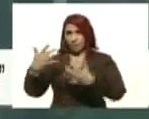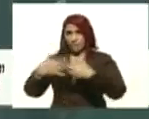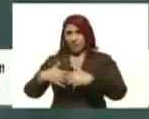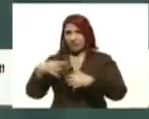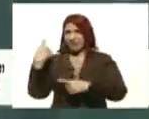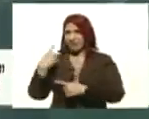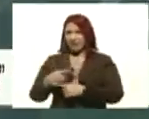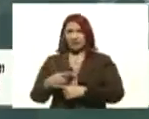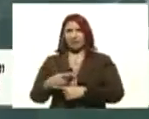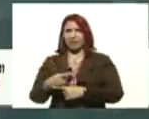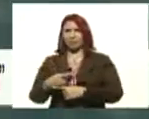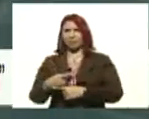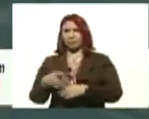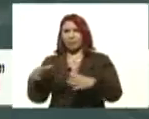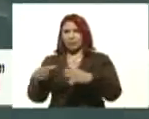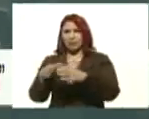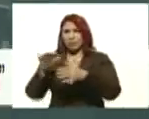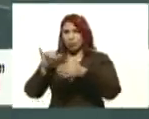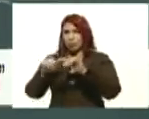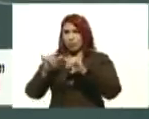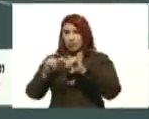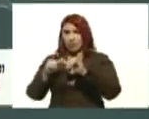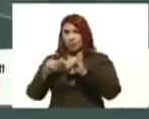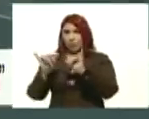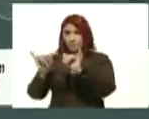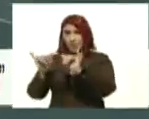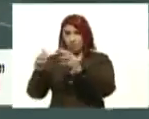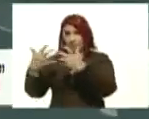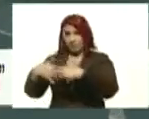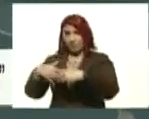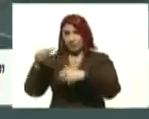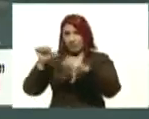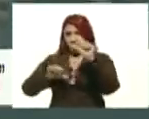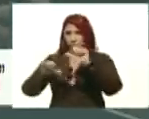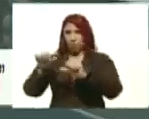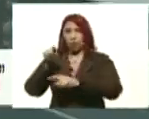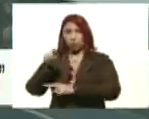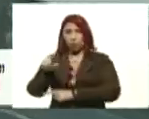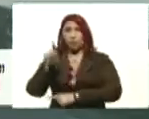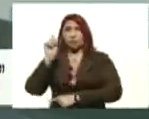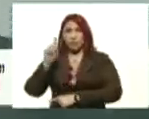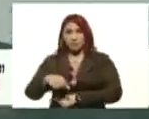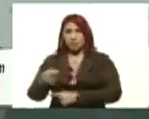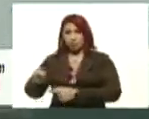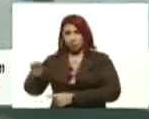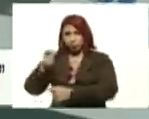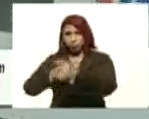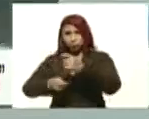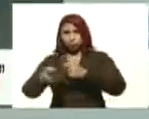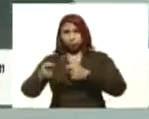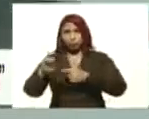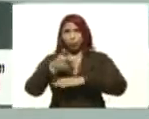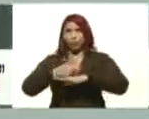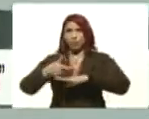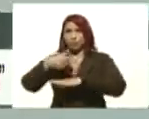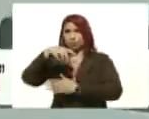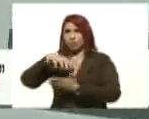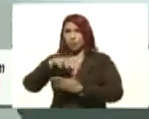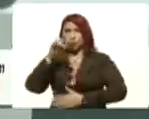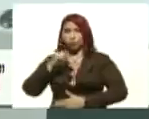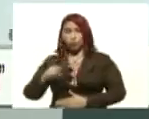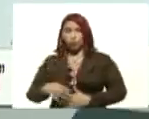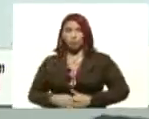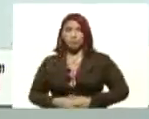ser sometida por el equipo de ingenieros de la propia planta y del laboratorio que usted también nos transfirió a la gobernación del estado Zulia, porque